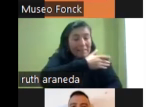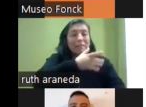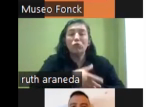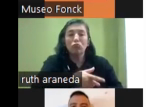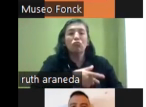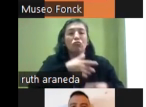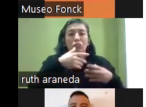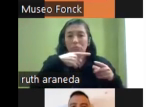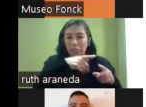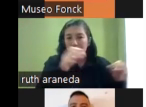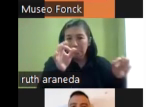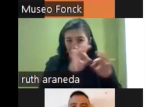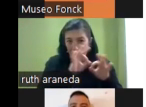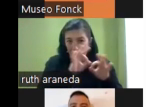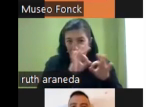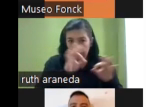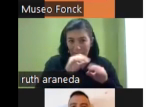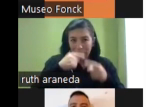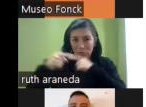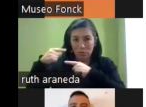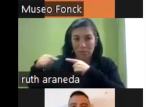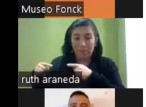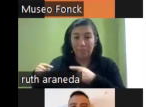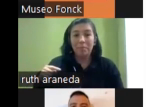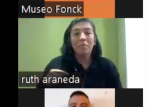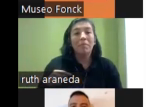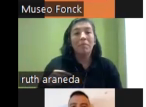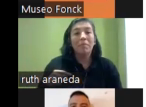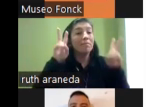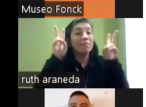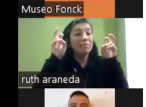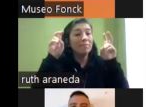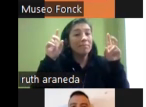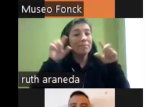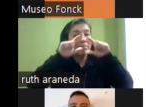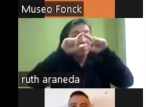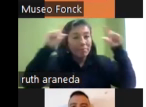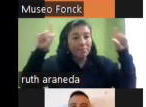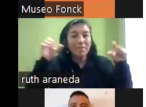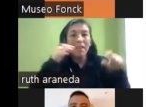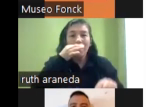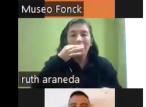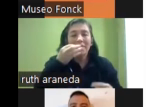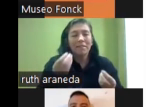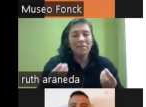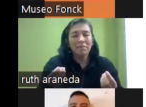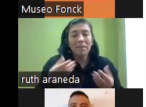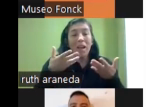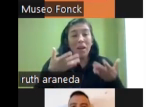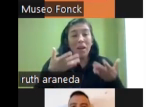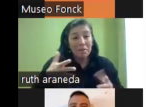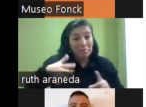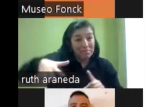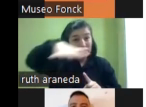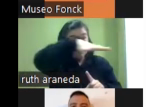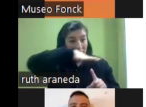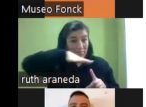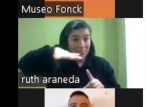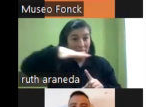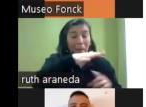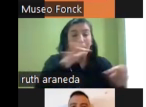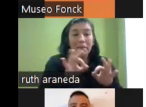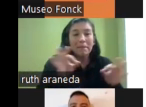después. Y el título indica, ¿no?, que el escenario en el que nos vamos a desenvolver